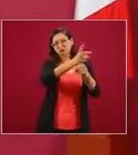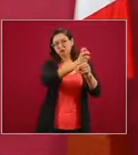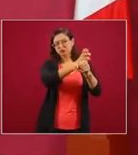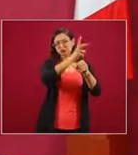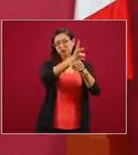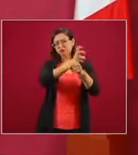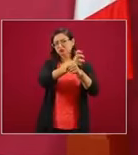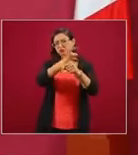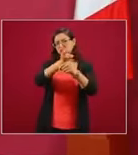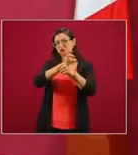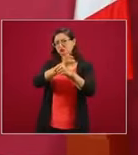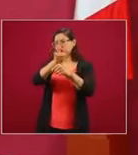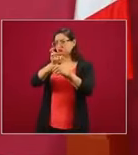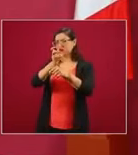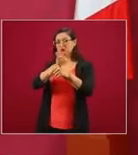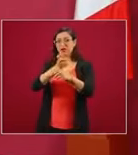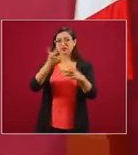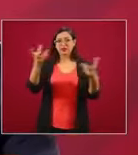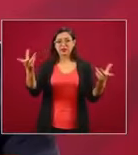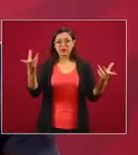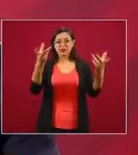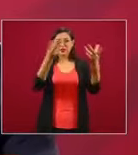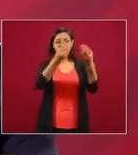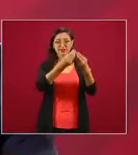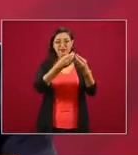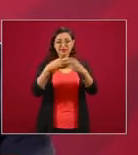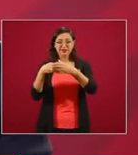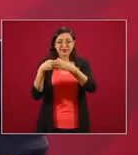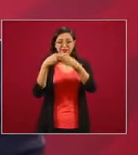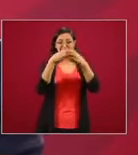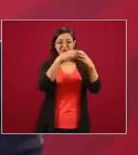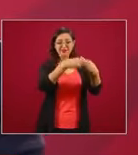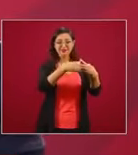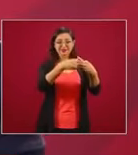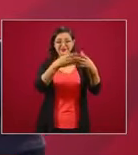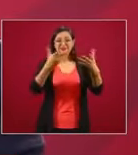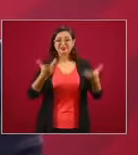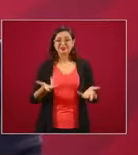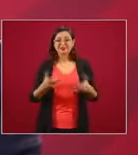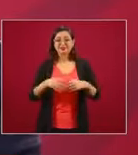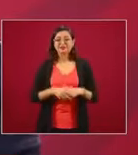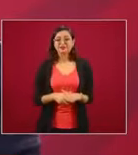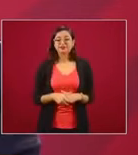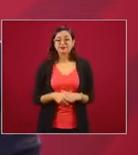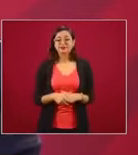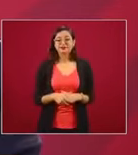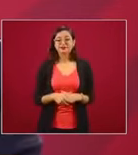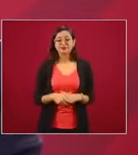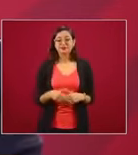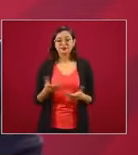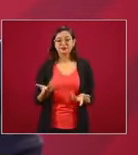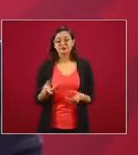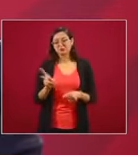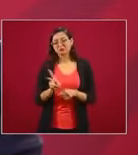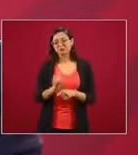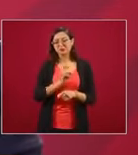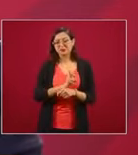tienen invitados también, y nosotros hicimos también una invitación